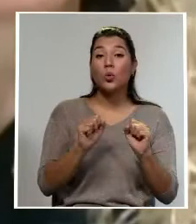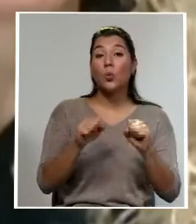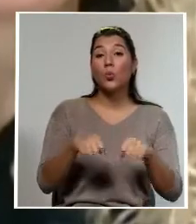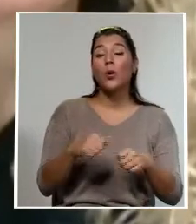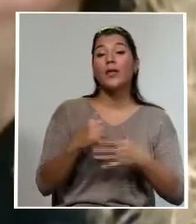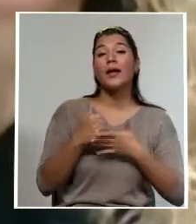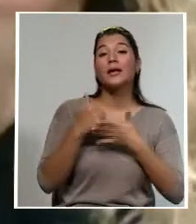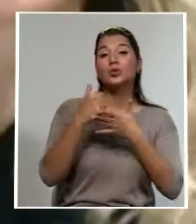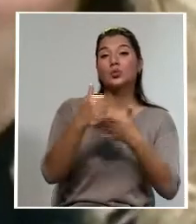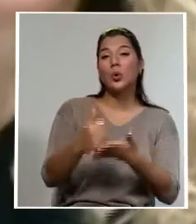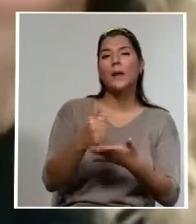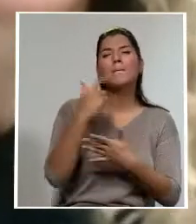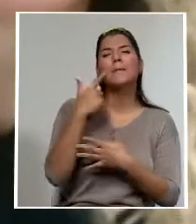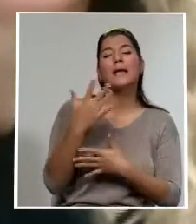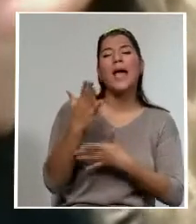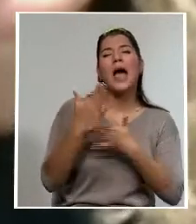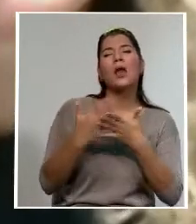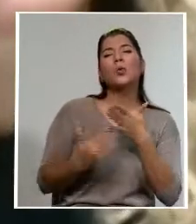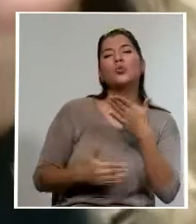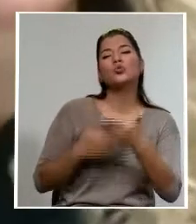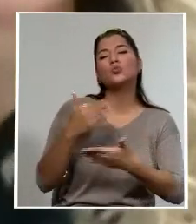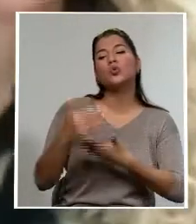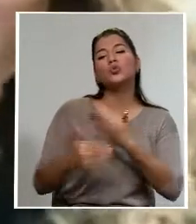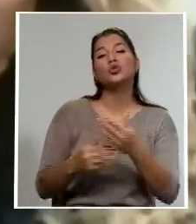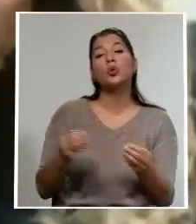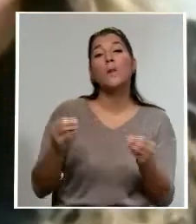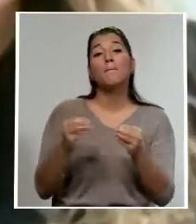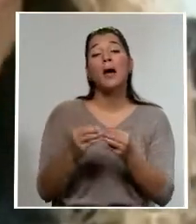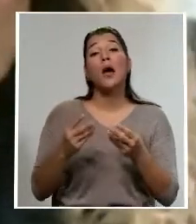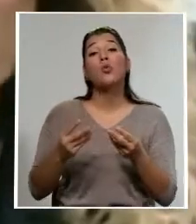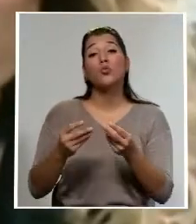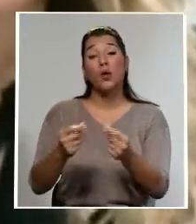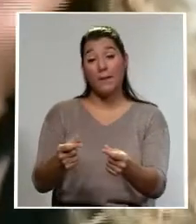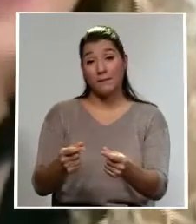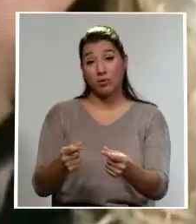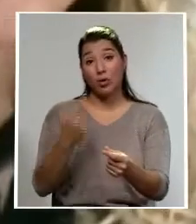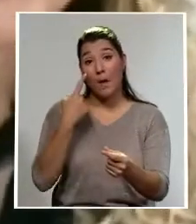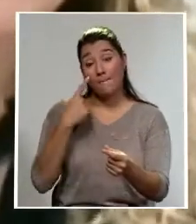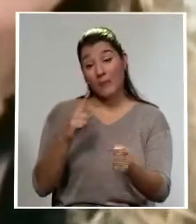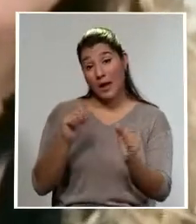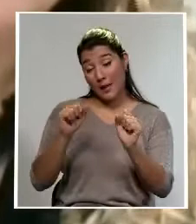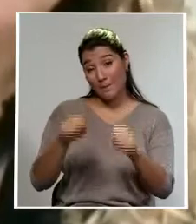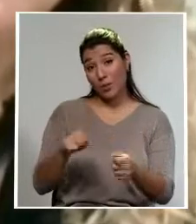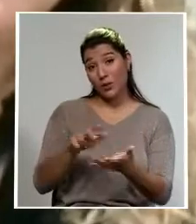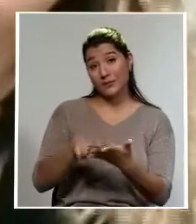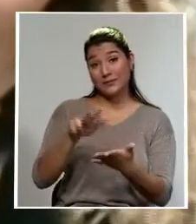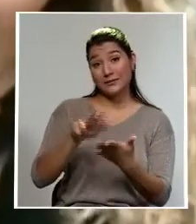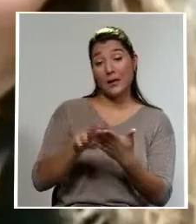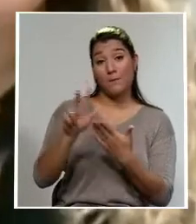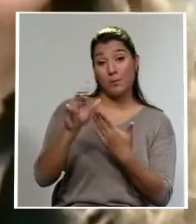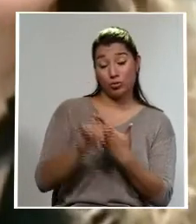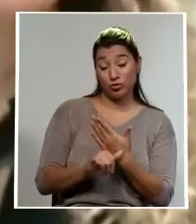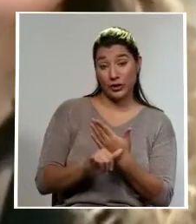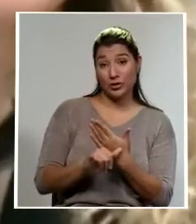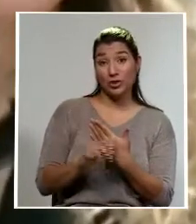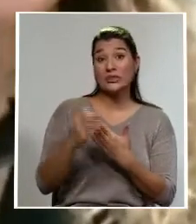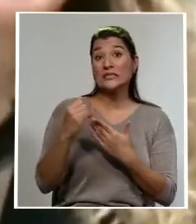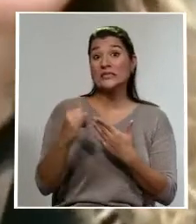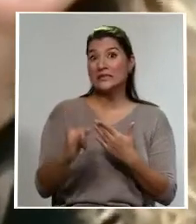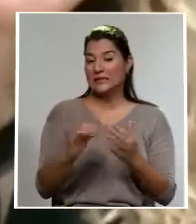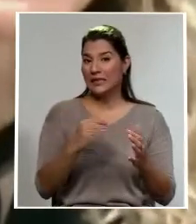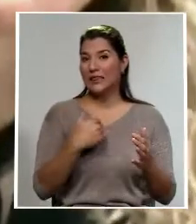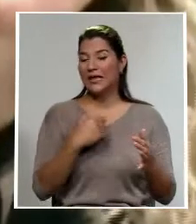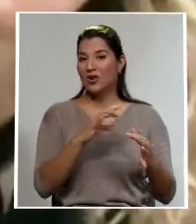a que algunos trámites sean más ágiles a la hora de que el proyecto sea en esta línea, ¿verdad? De